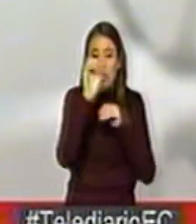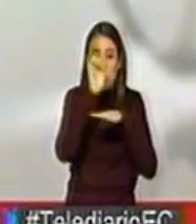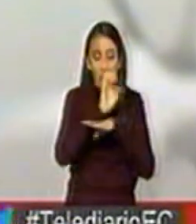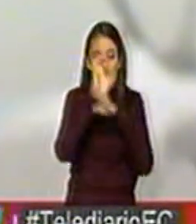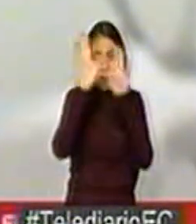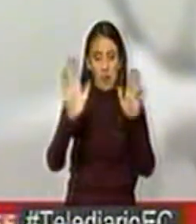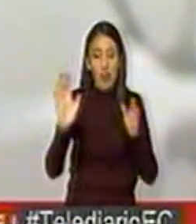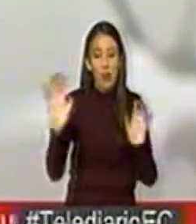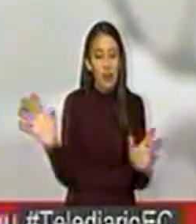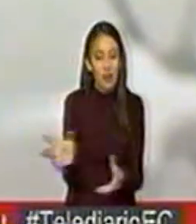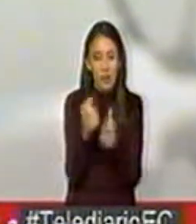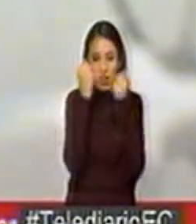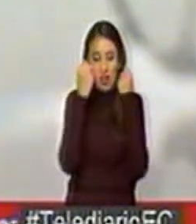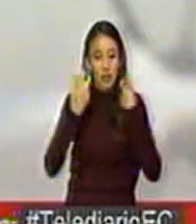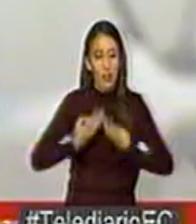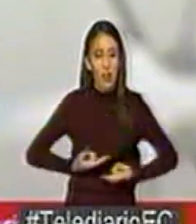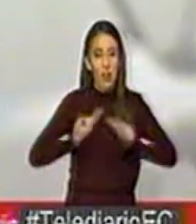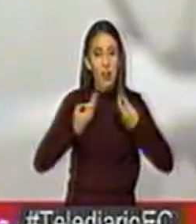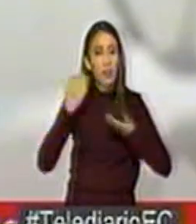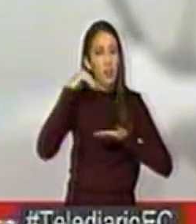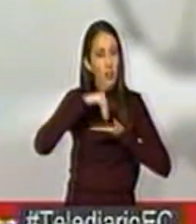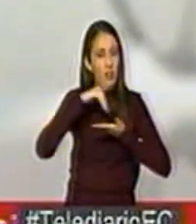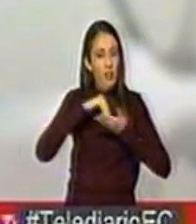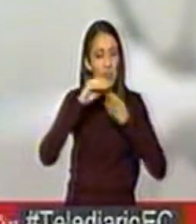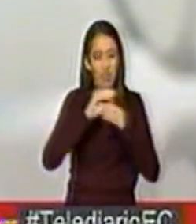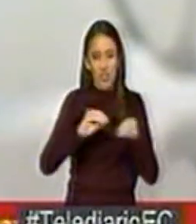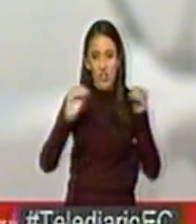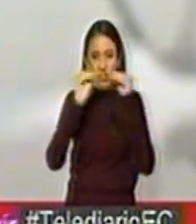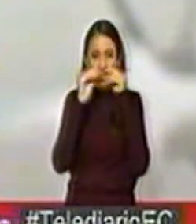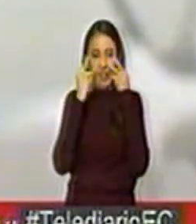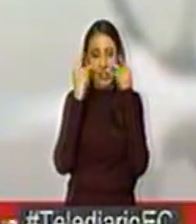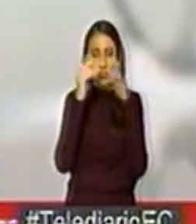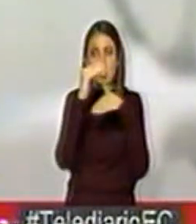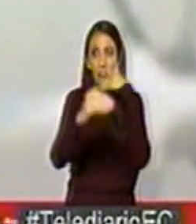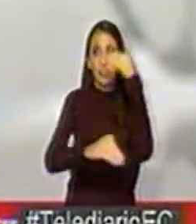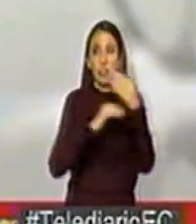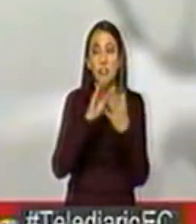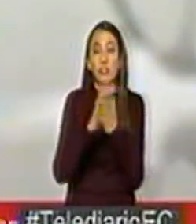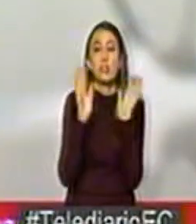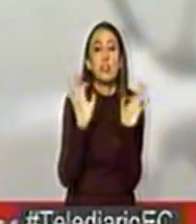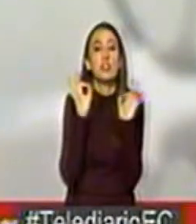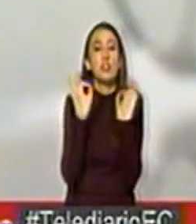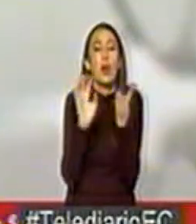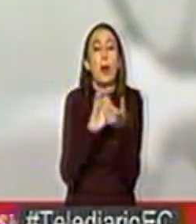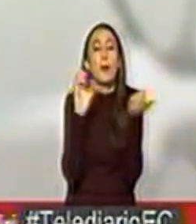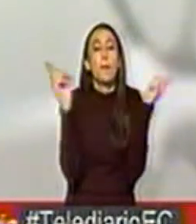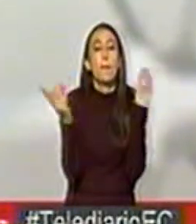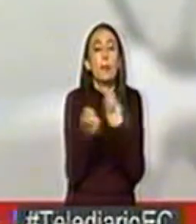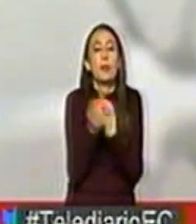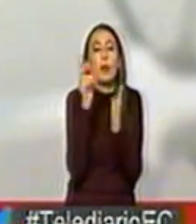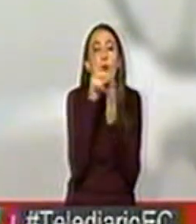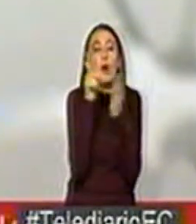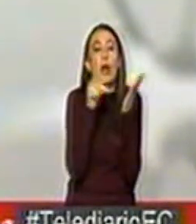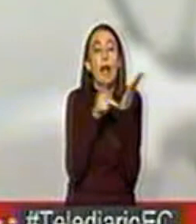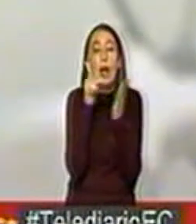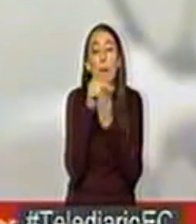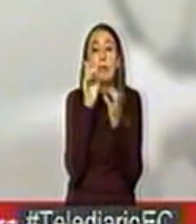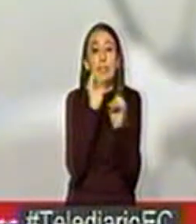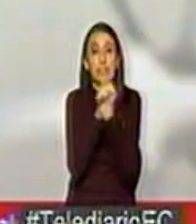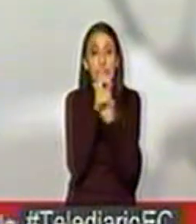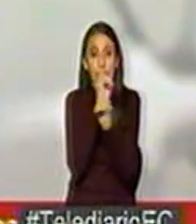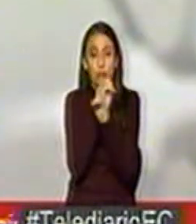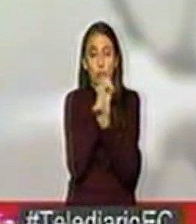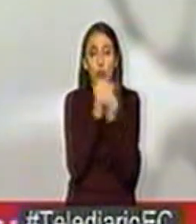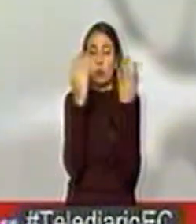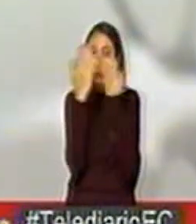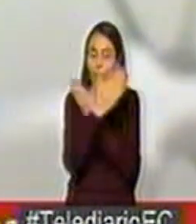y han cambiado su vida, su estilo de vida, y muchos han salvado su vida también. Hemos instaurado programas, cerca de 41 instituciones se